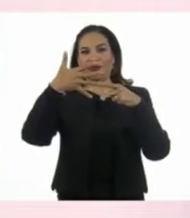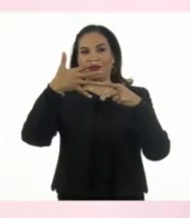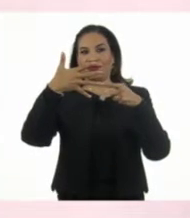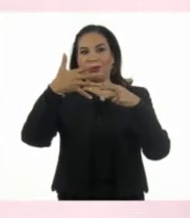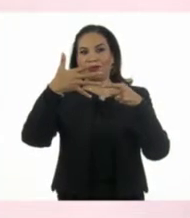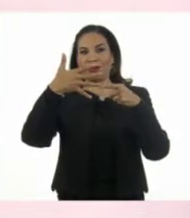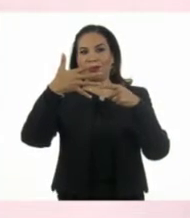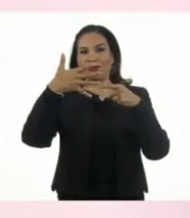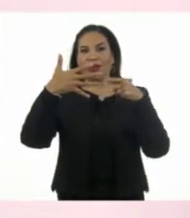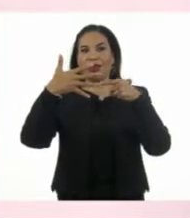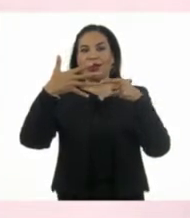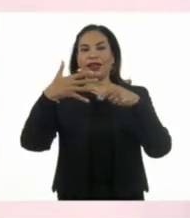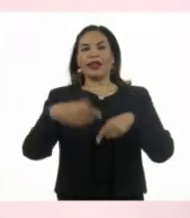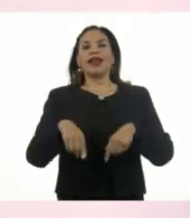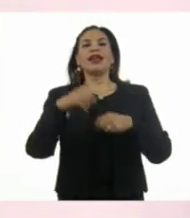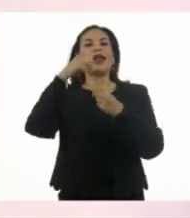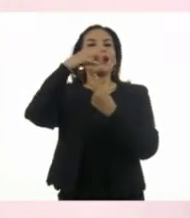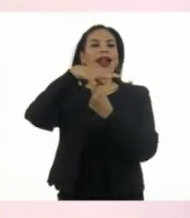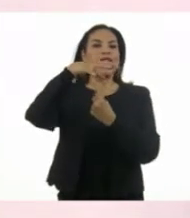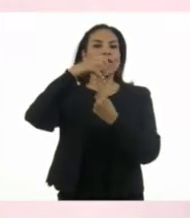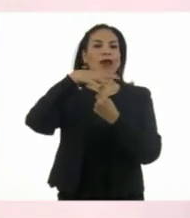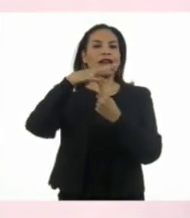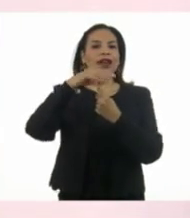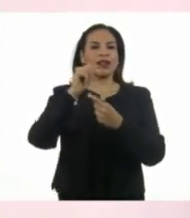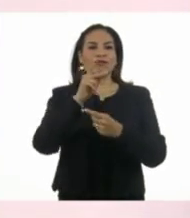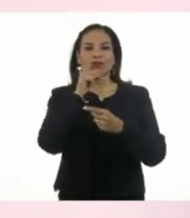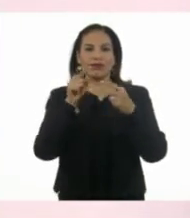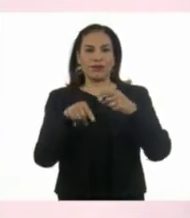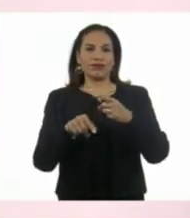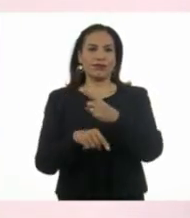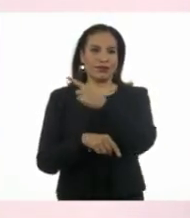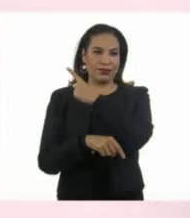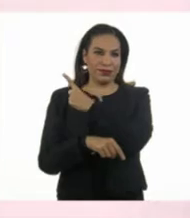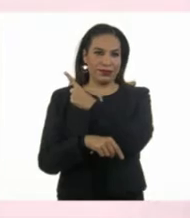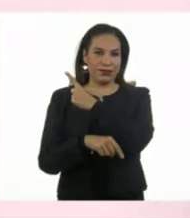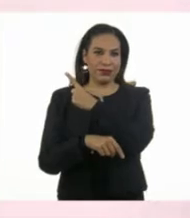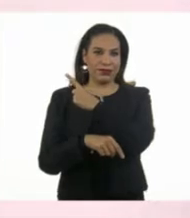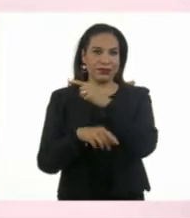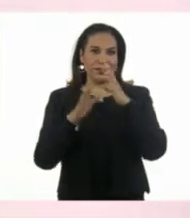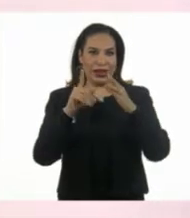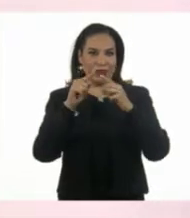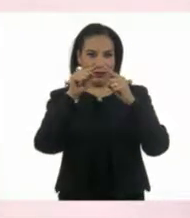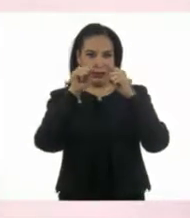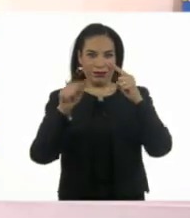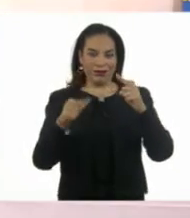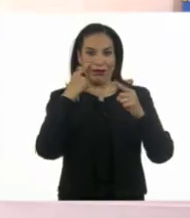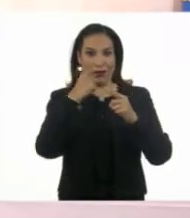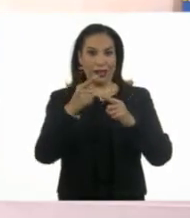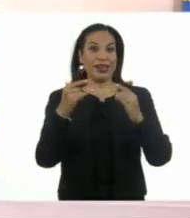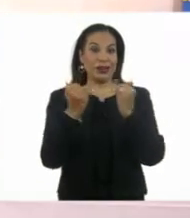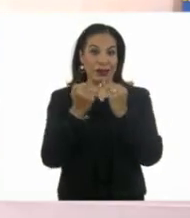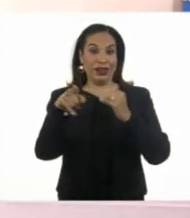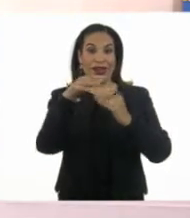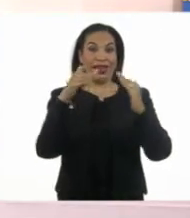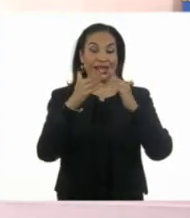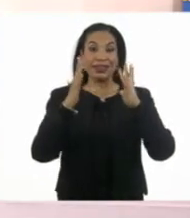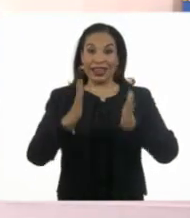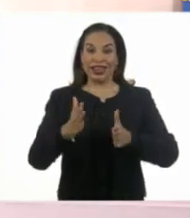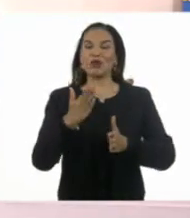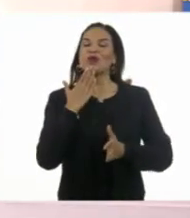lámpara, la vamos a unir con lámpara. ¿Ya todos lo hicieron en casa? Muy bien.